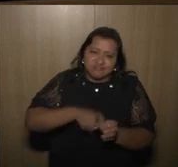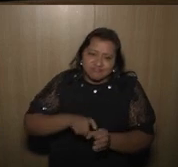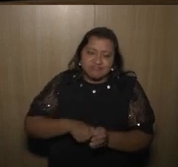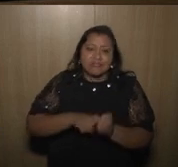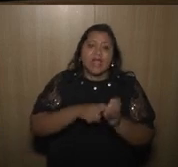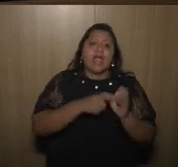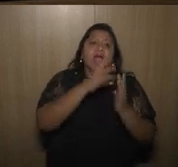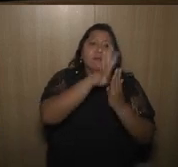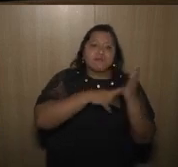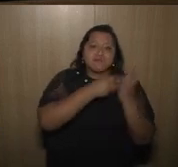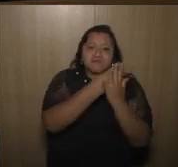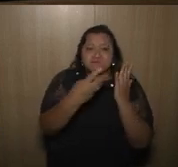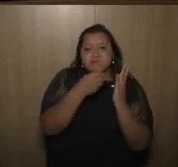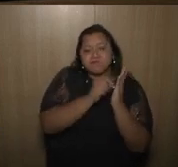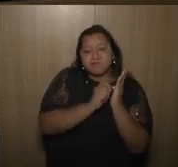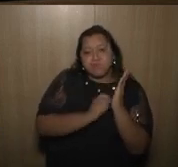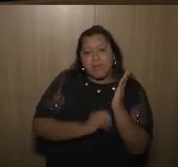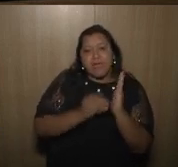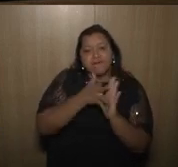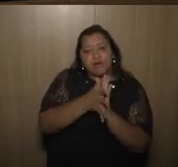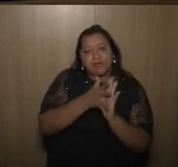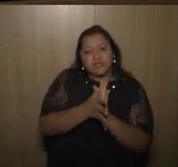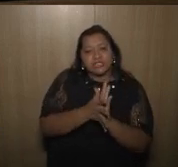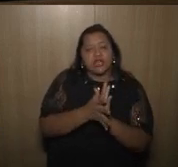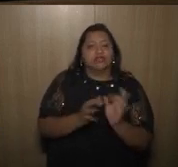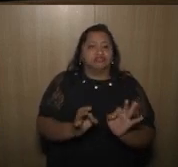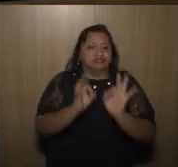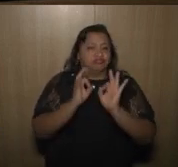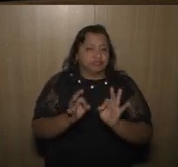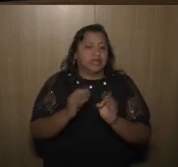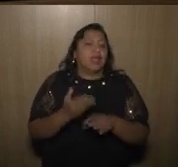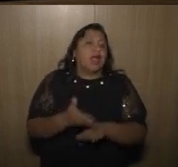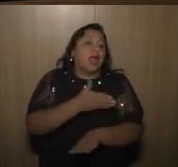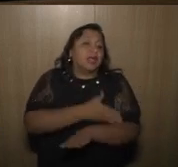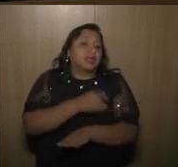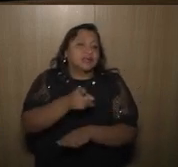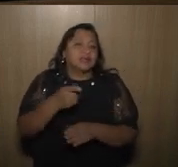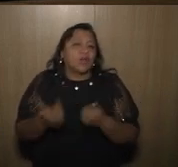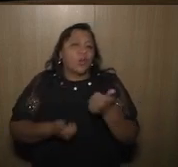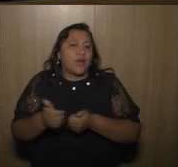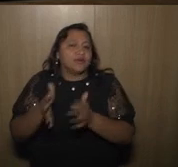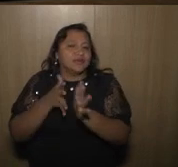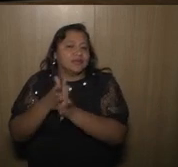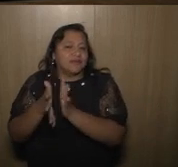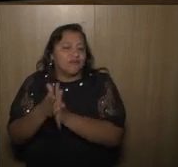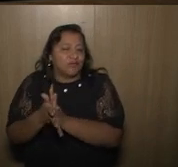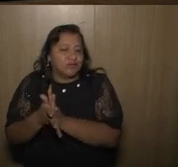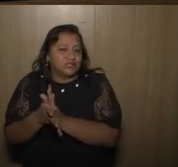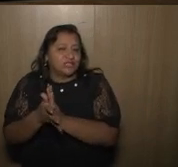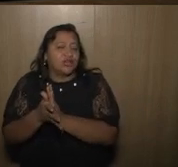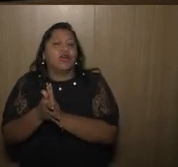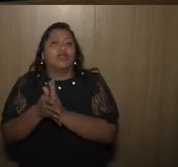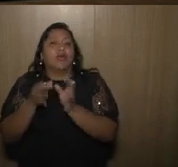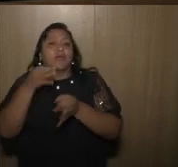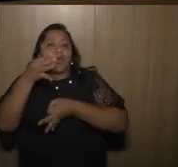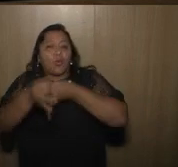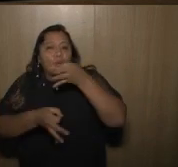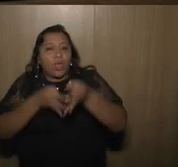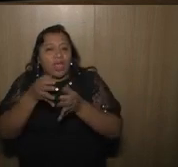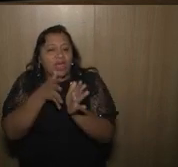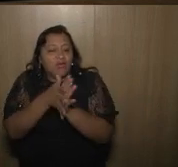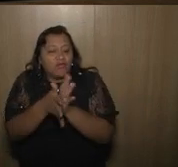datos unificadas y adicionalmente definimos una bodega de datos para garantizar el cuidado de la